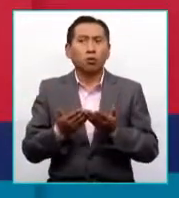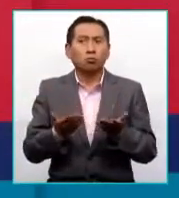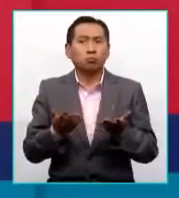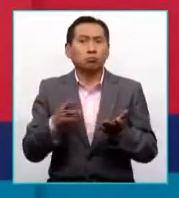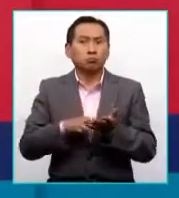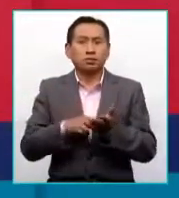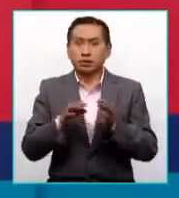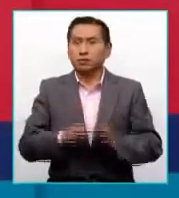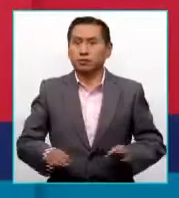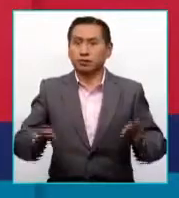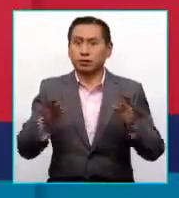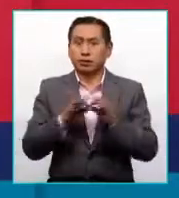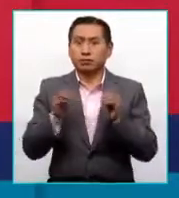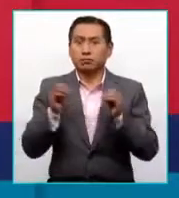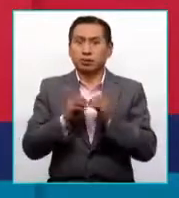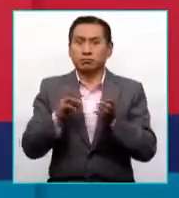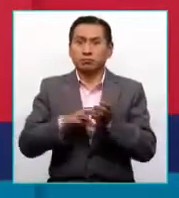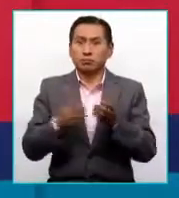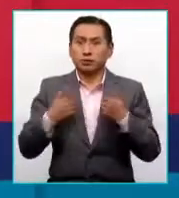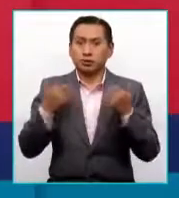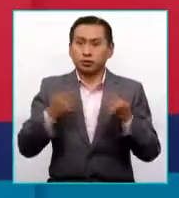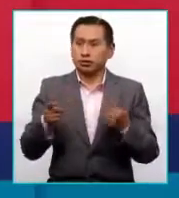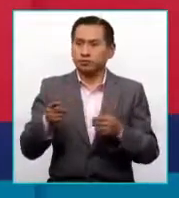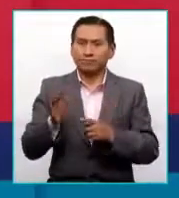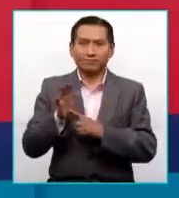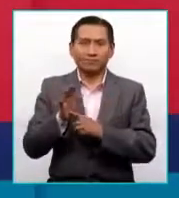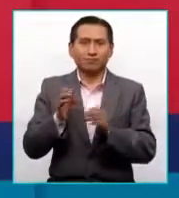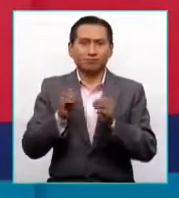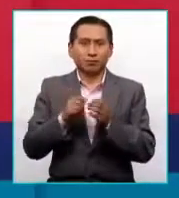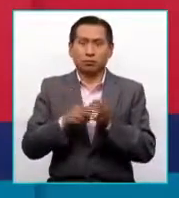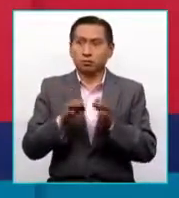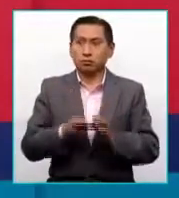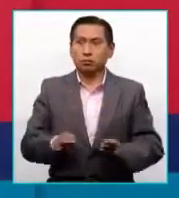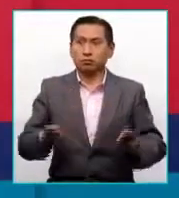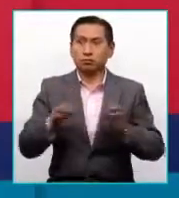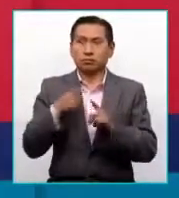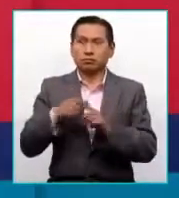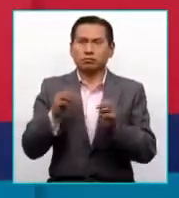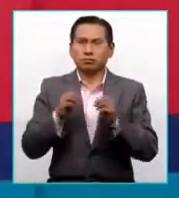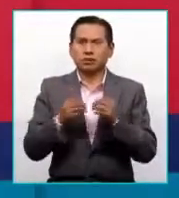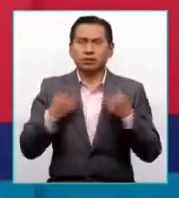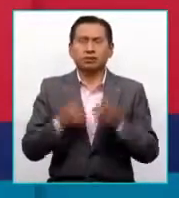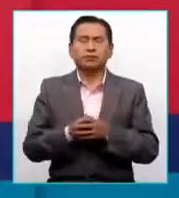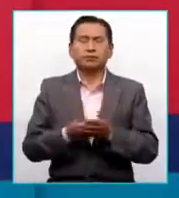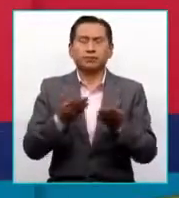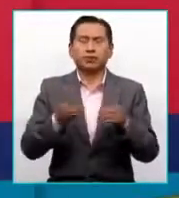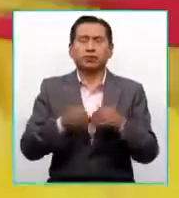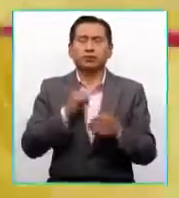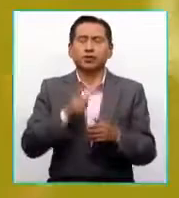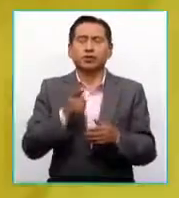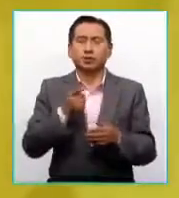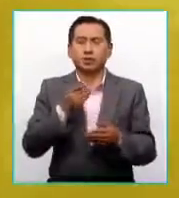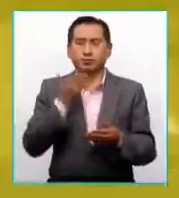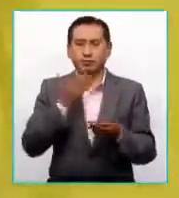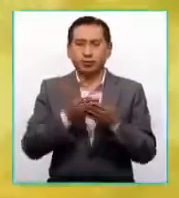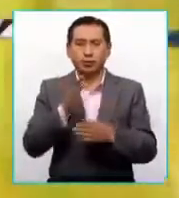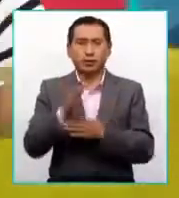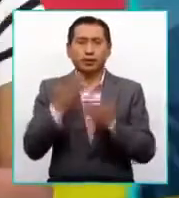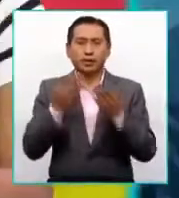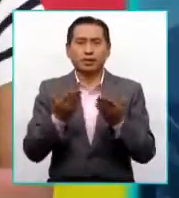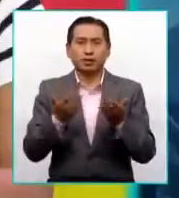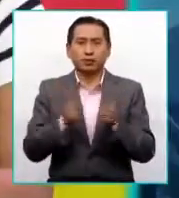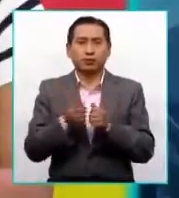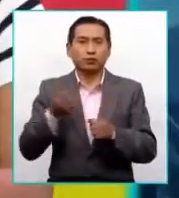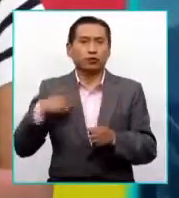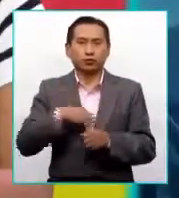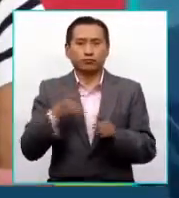suele ser fundamental cuando nos encontramos frente a esta obra, al resultado final de la obra. Diego, ¿cómo estás? Bienvenido, buenas tardes, gracias por